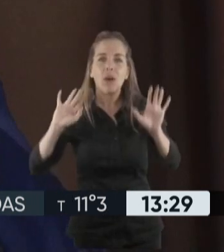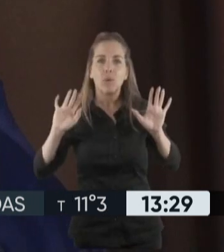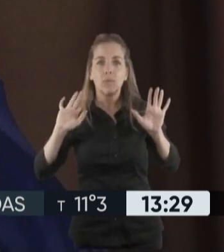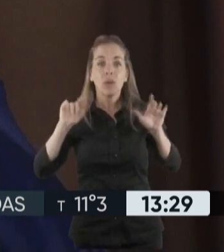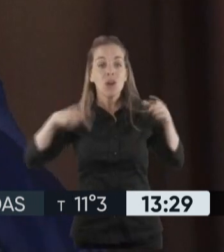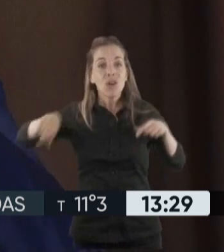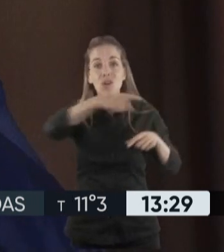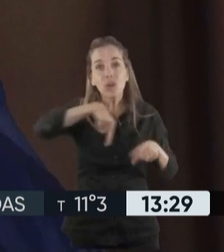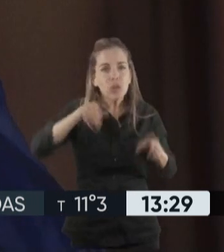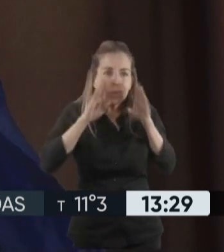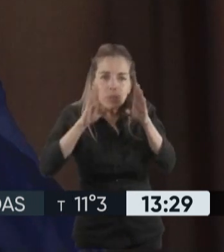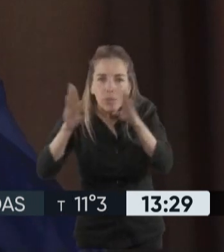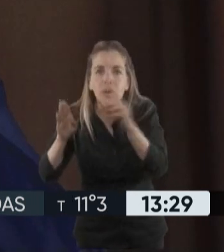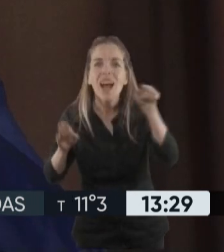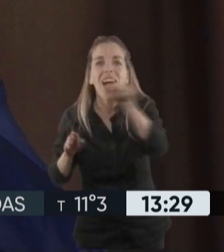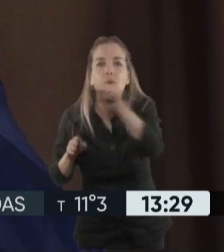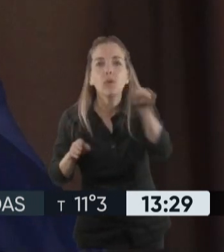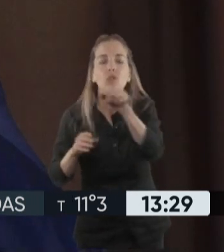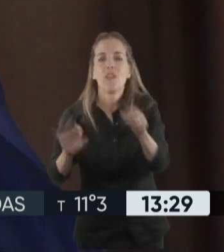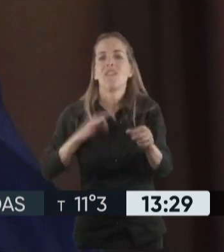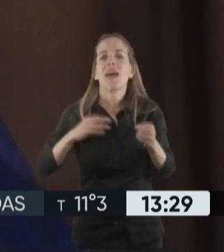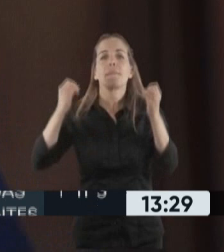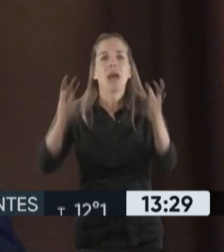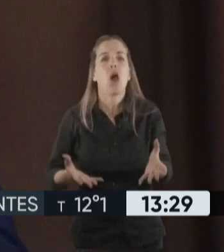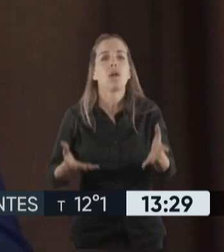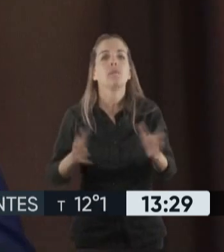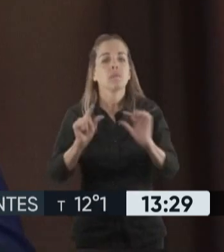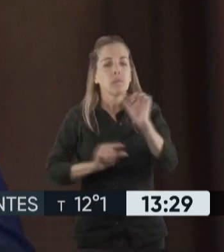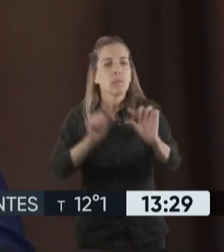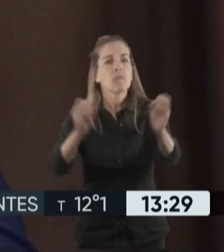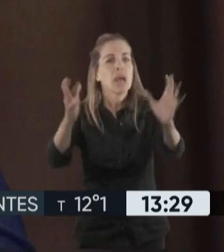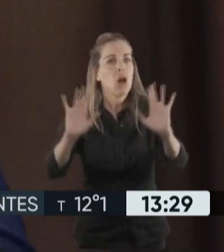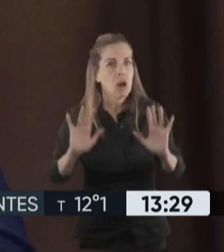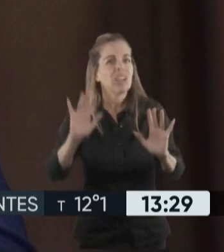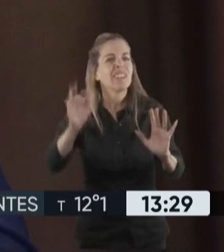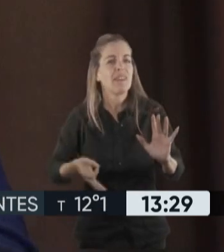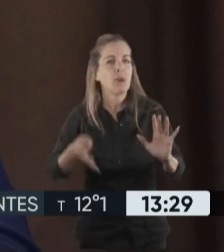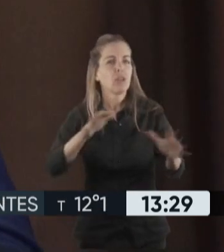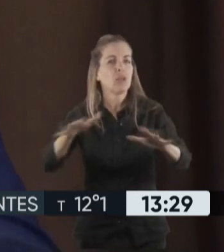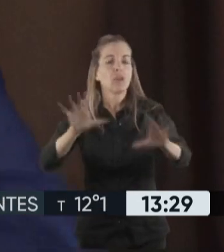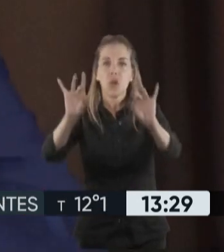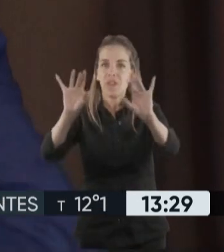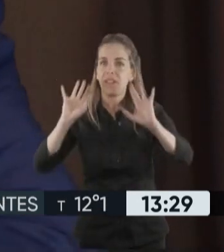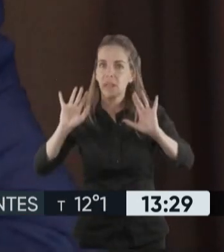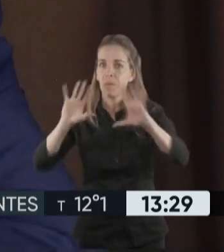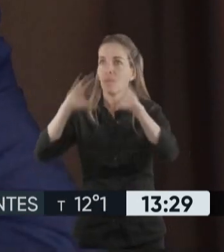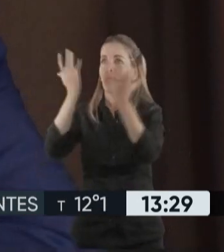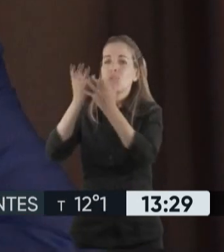que cada uno de ustedes cada día viva mejor. En un mundo muy complejo, porque